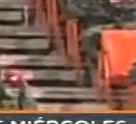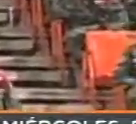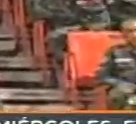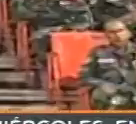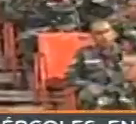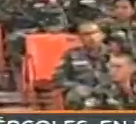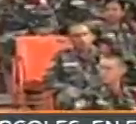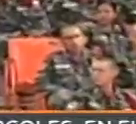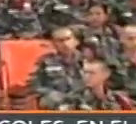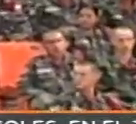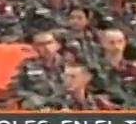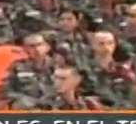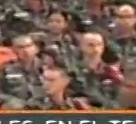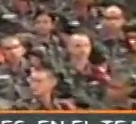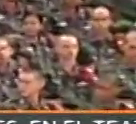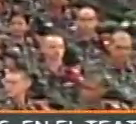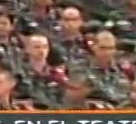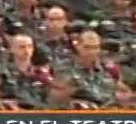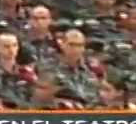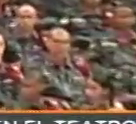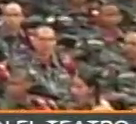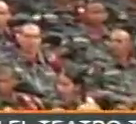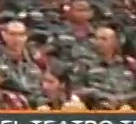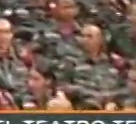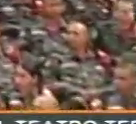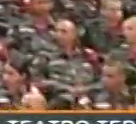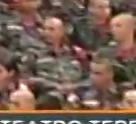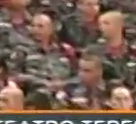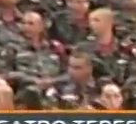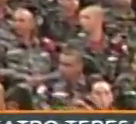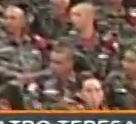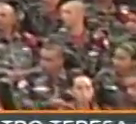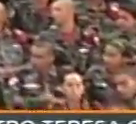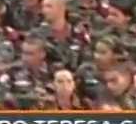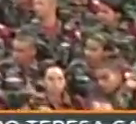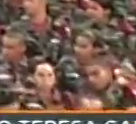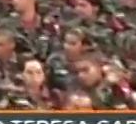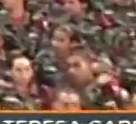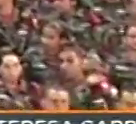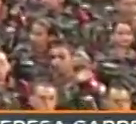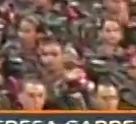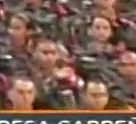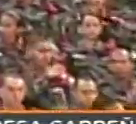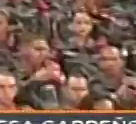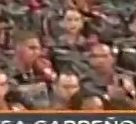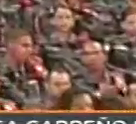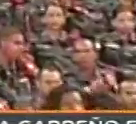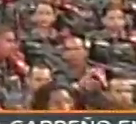Estado venezolano Nicolás Maduro Moros va a dirigir el acto de graduación de